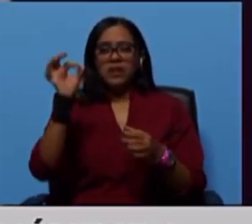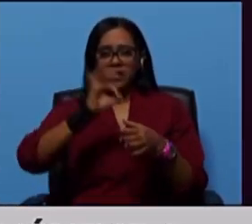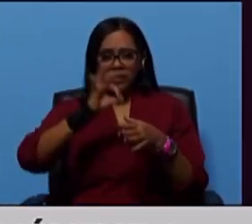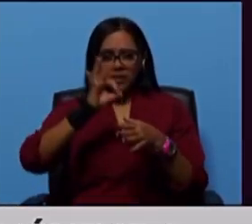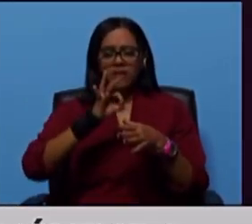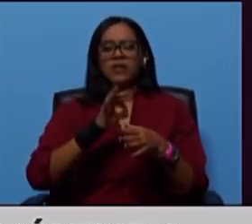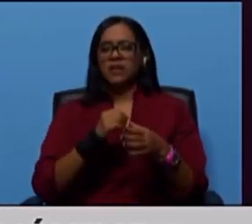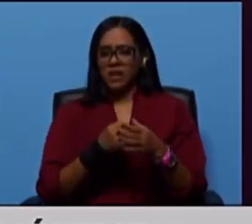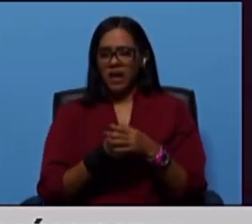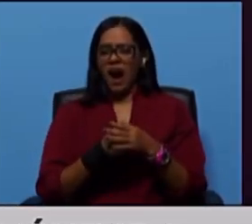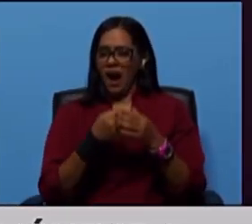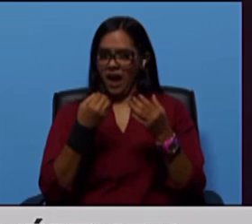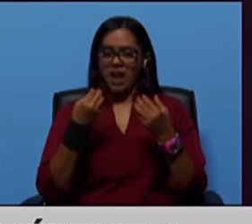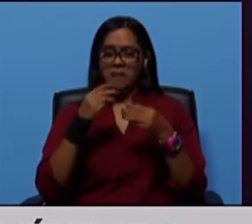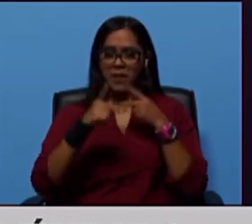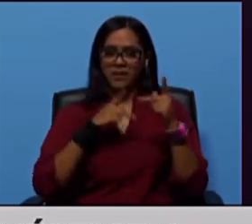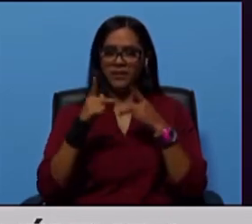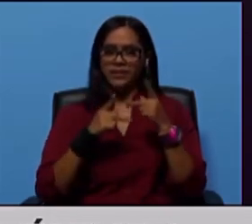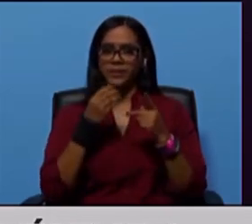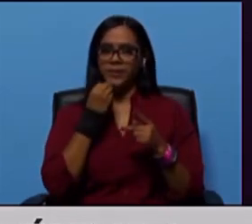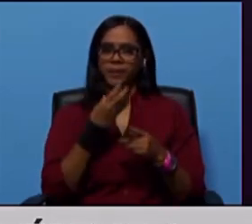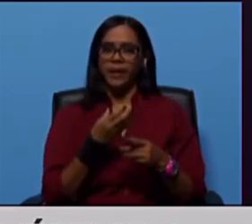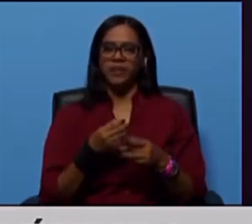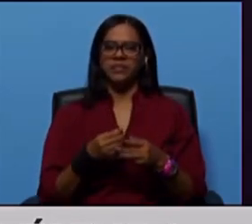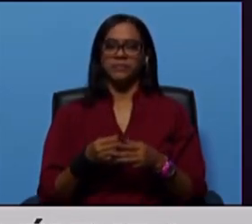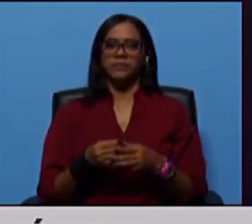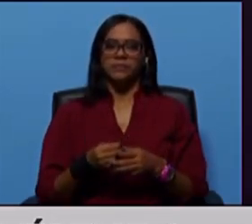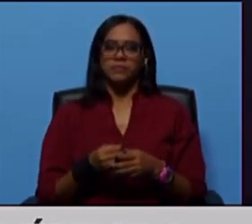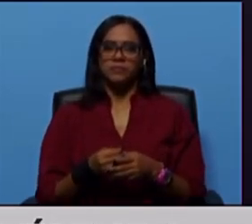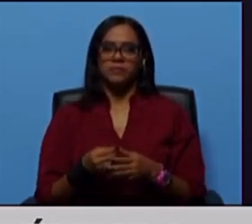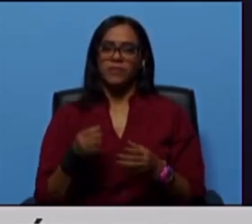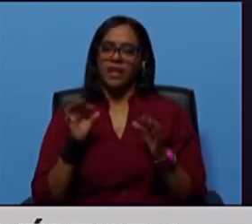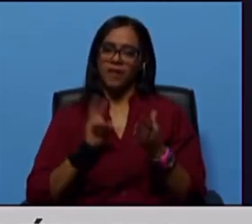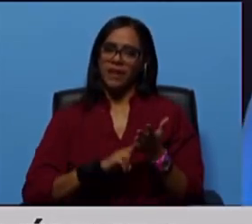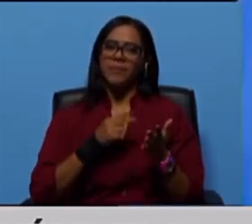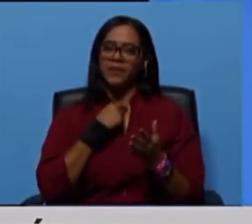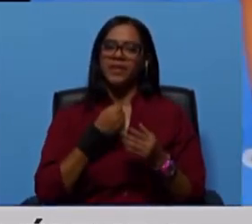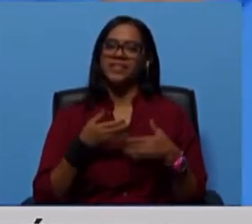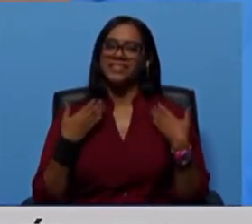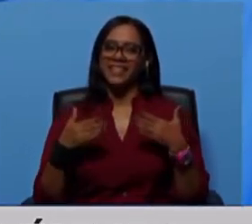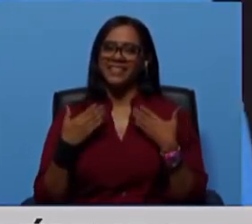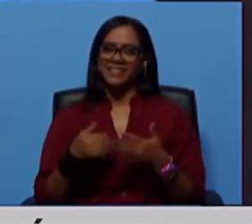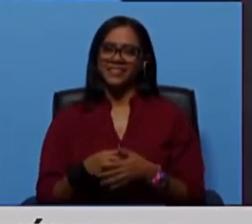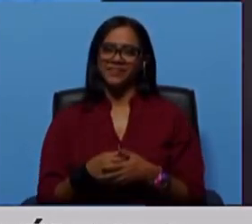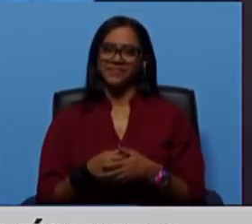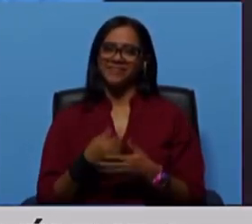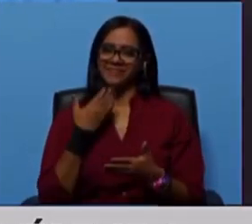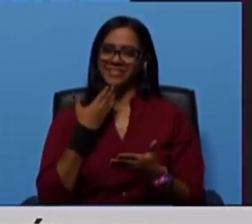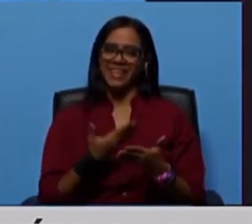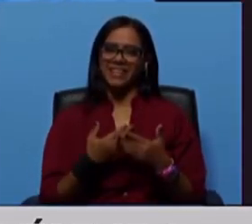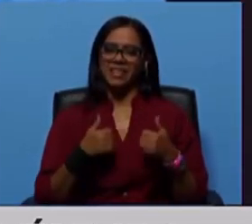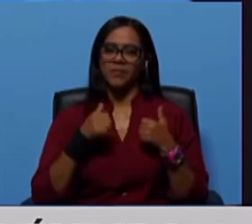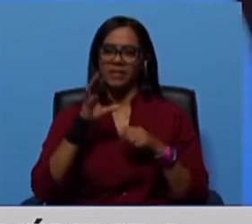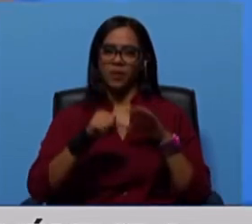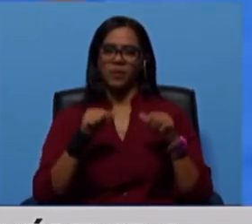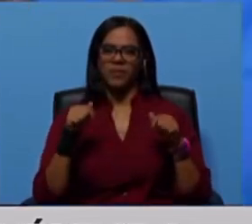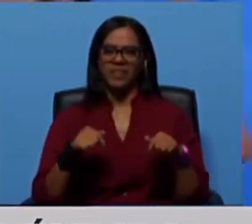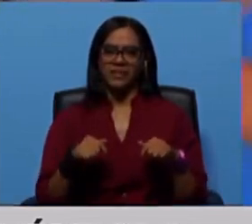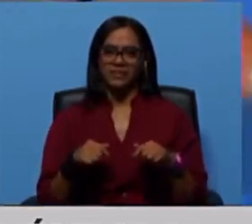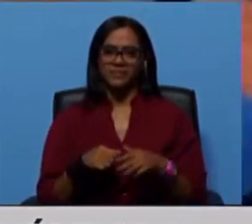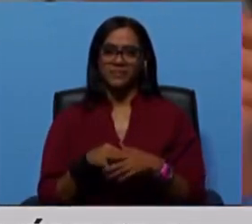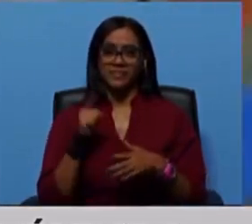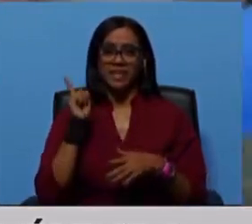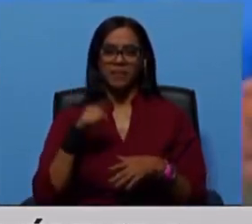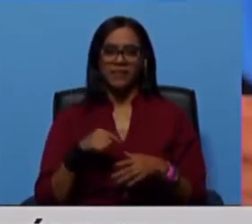Luego, la mercancía es muy buena, de muy buena calidad. Claro. De verdad que me gusta, yo estoy muy contenta. Gracias. ¿Quién más está comprando por aquí? Ah, ¿tú